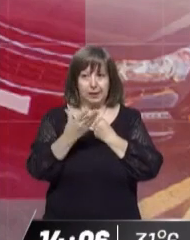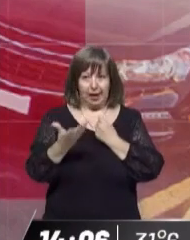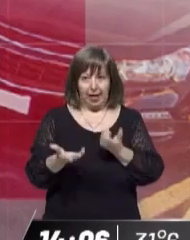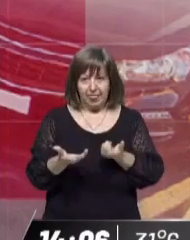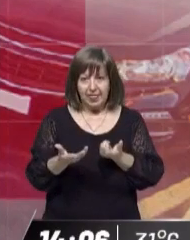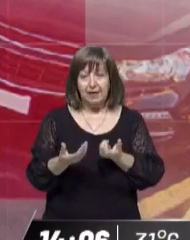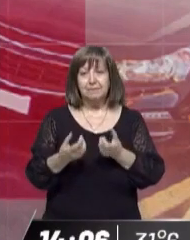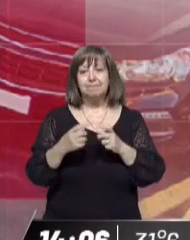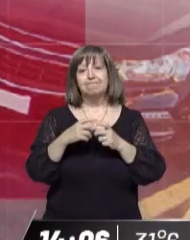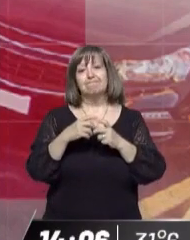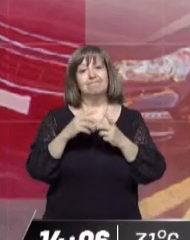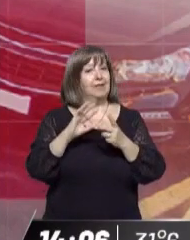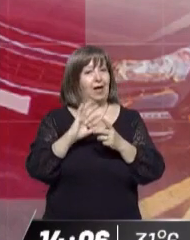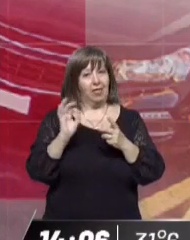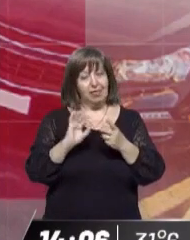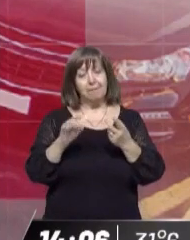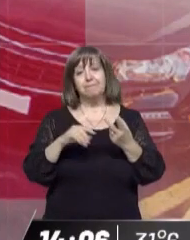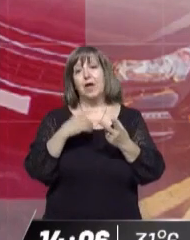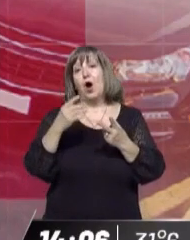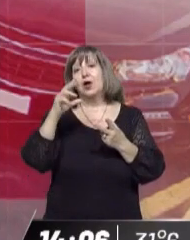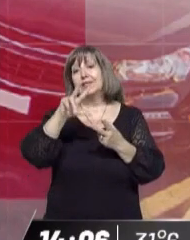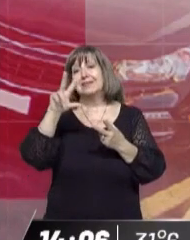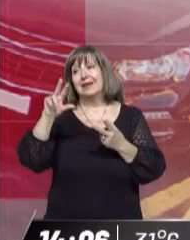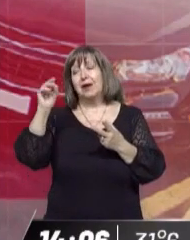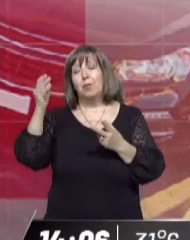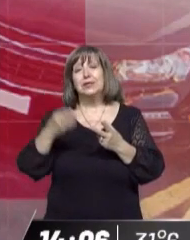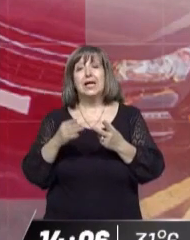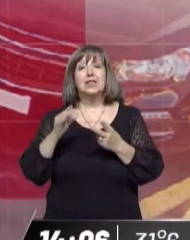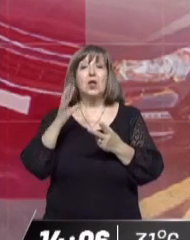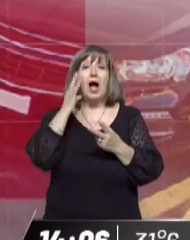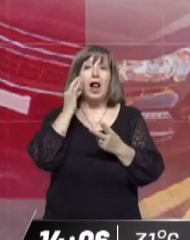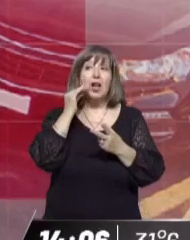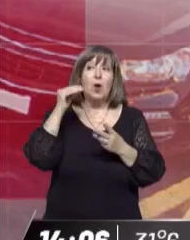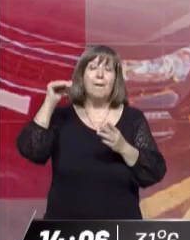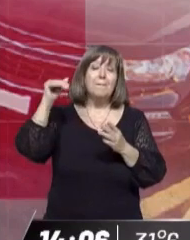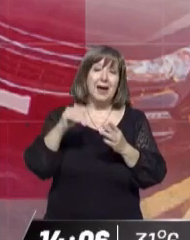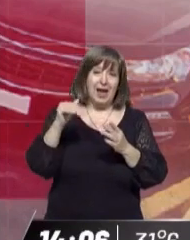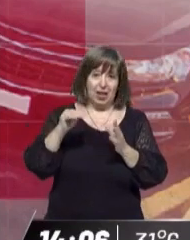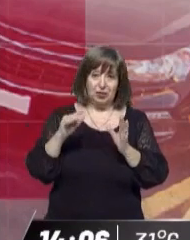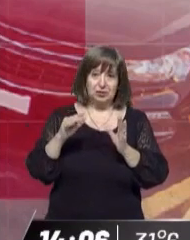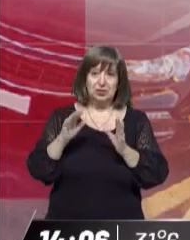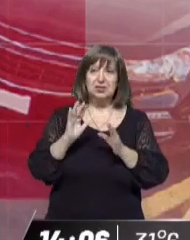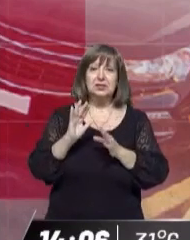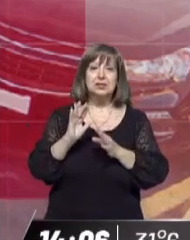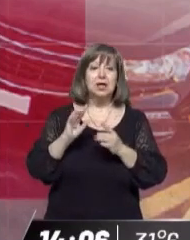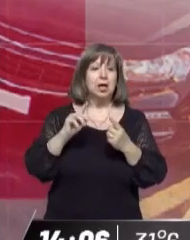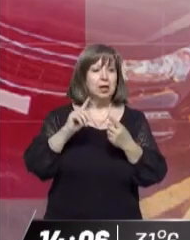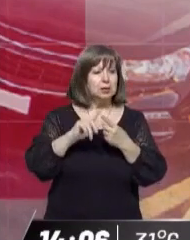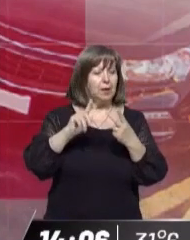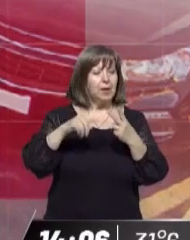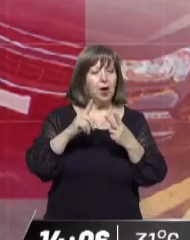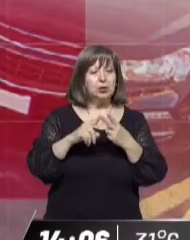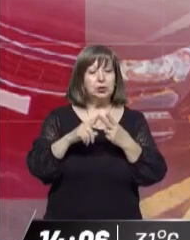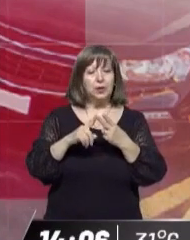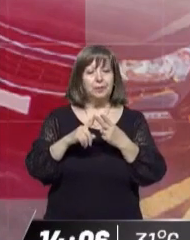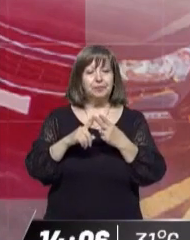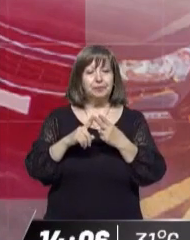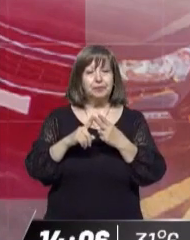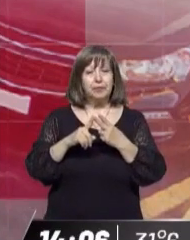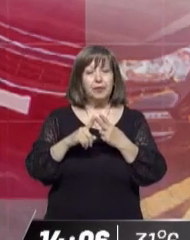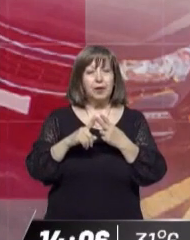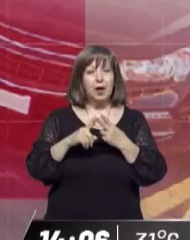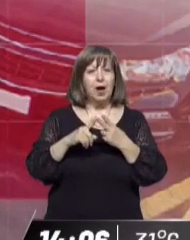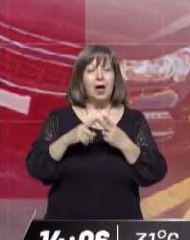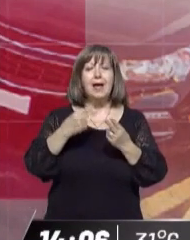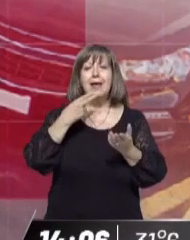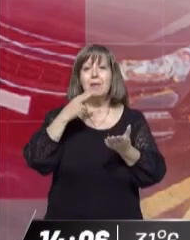es el patentamiento. Pero sin embargo tenés un 33% que es elocuente de la crisis. Y también porque había una discusión